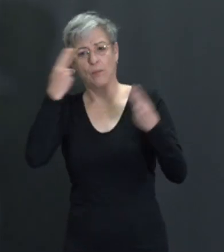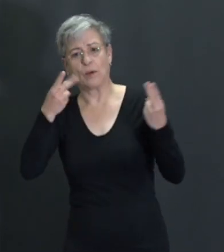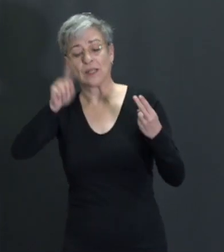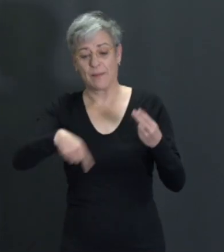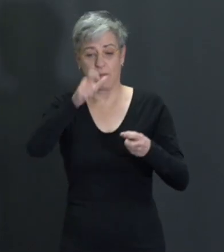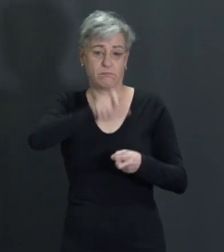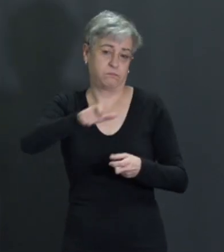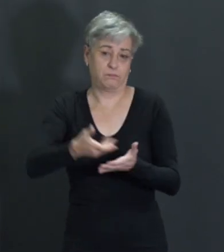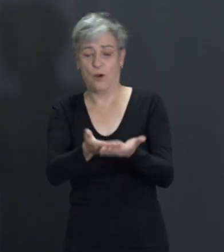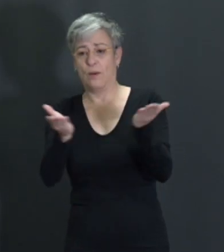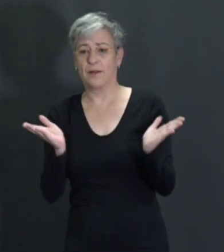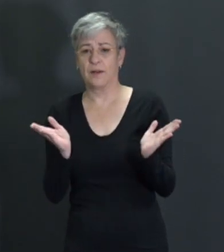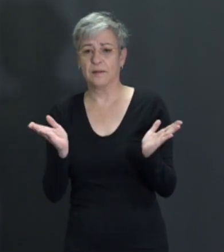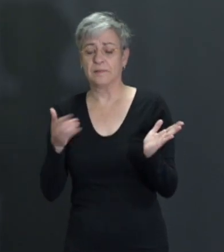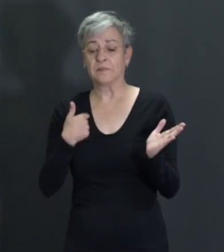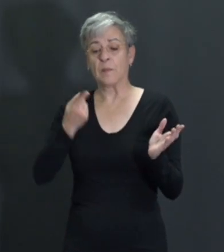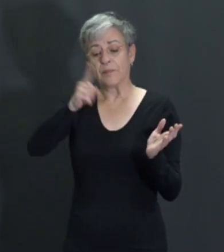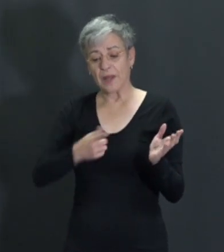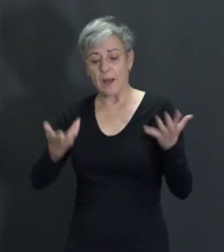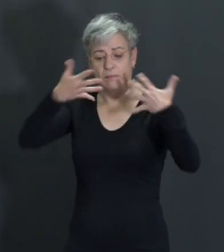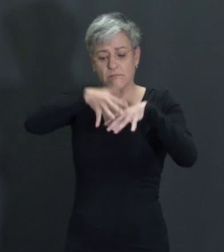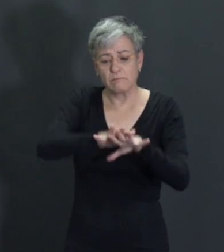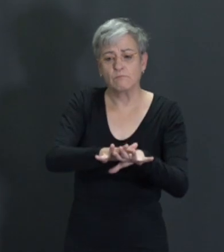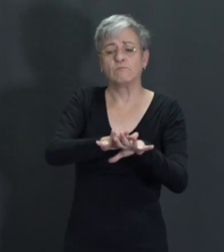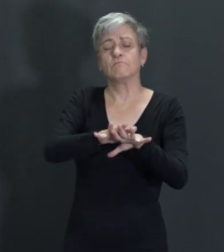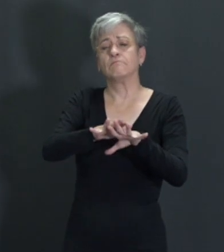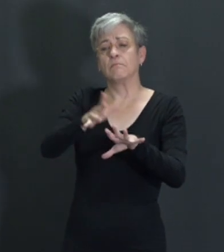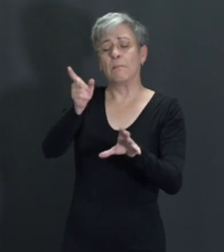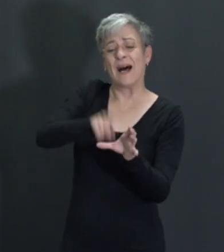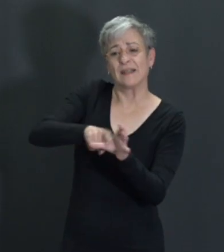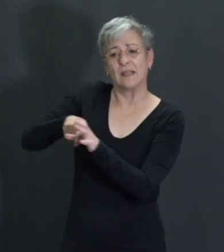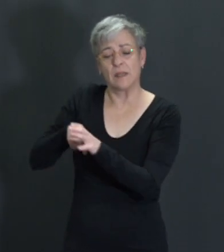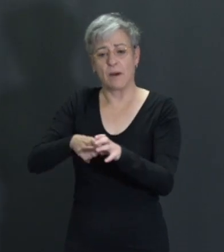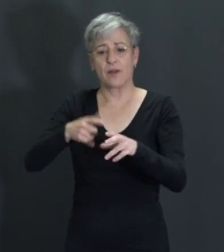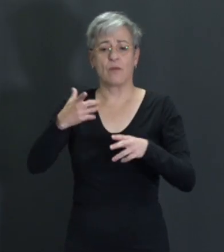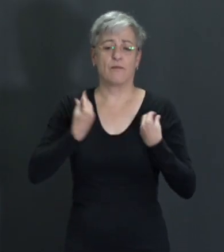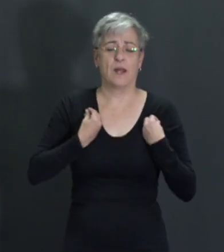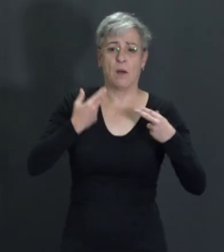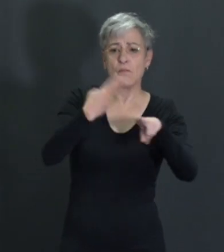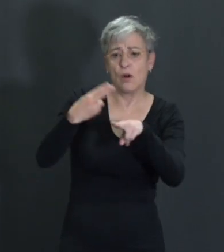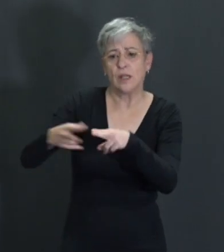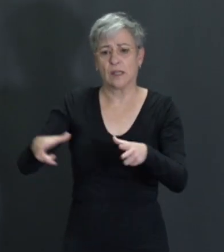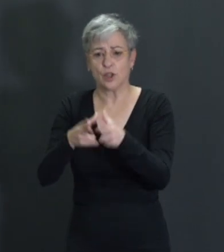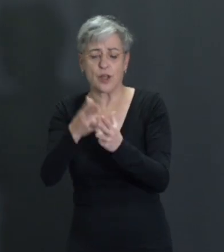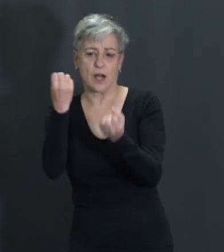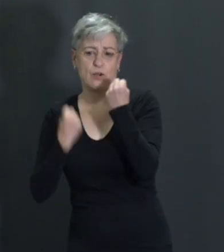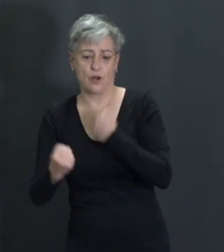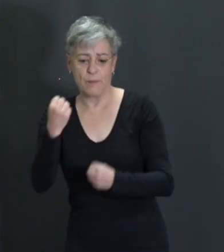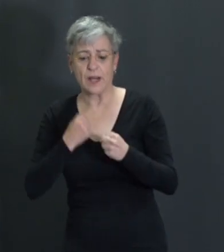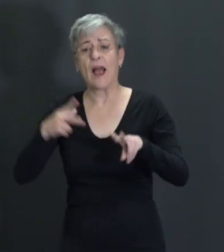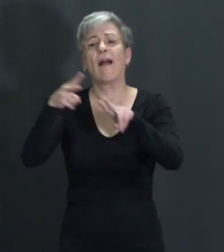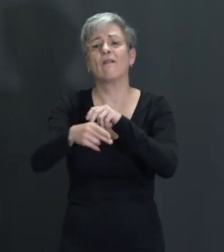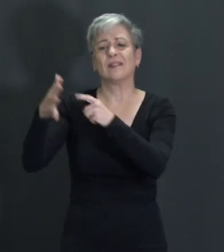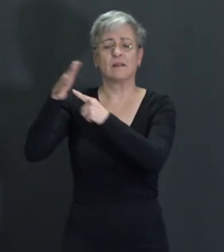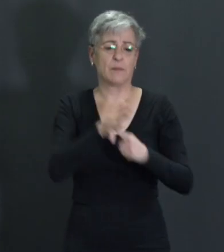igualdad de oportunidades, la plena participación en la vida social y económica y la eliminación de cualquier tipo de discriminación contra las personas